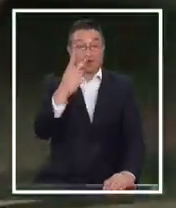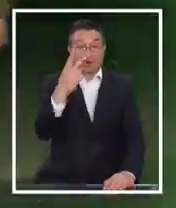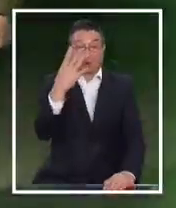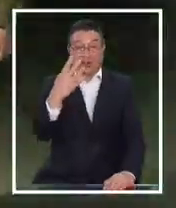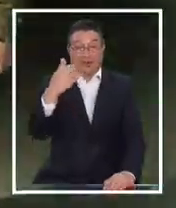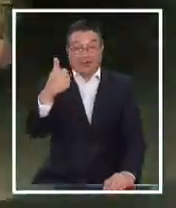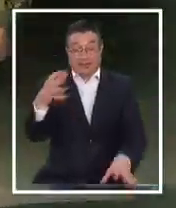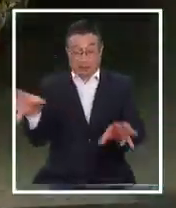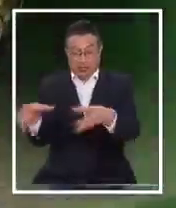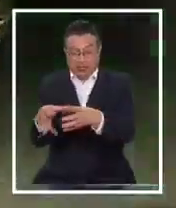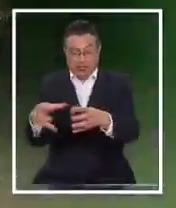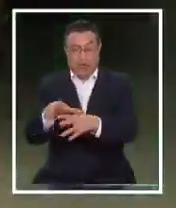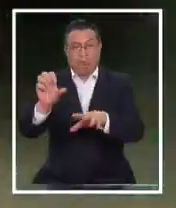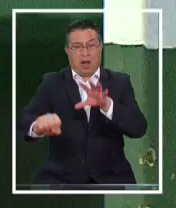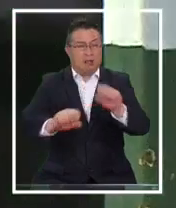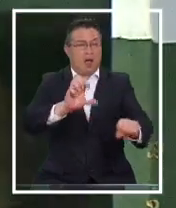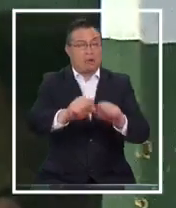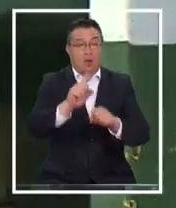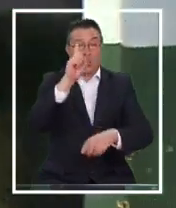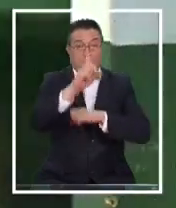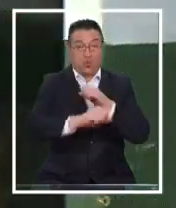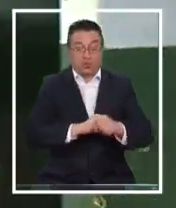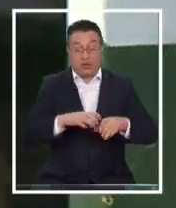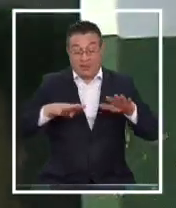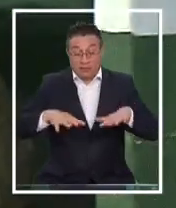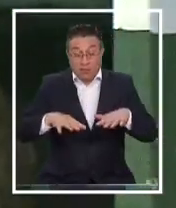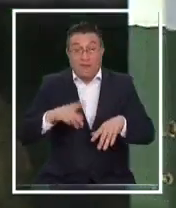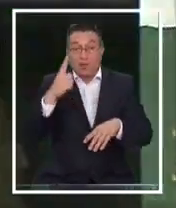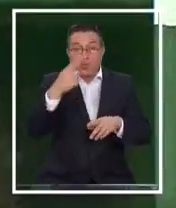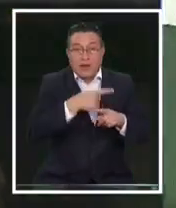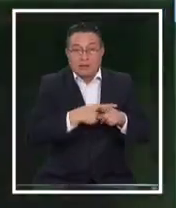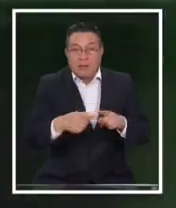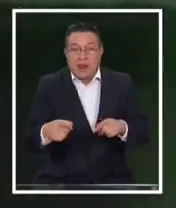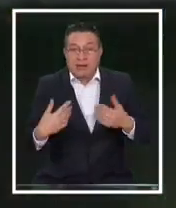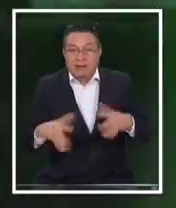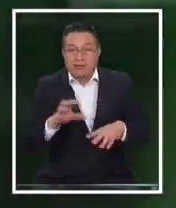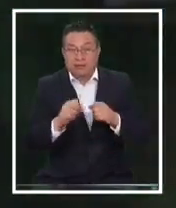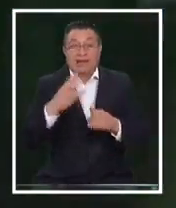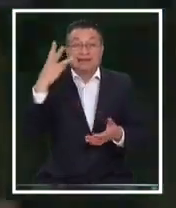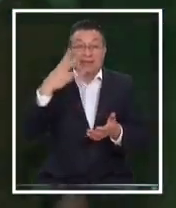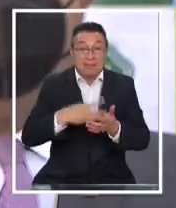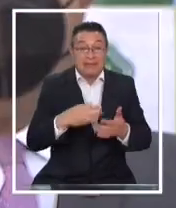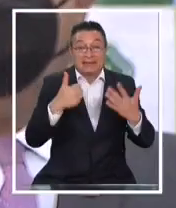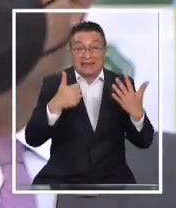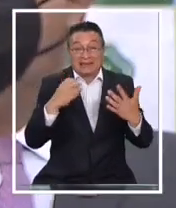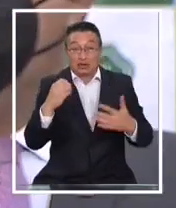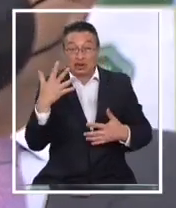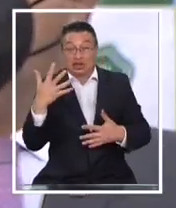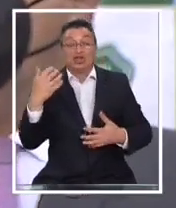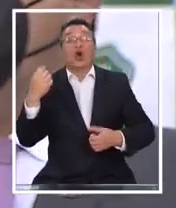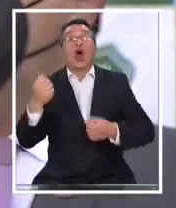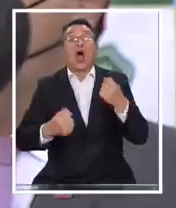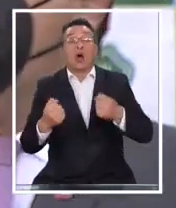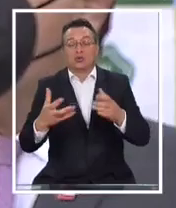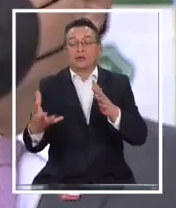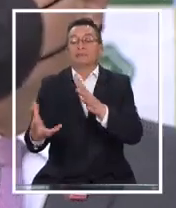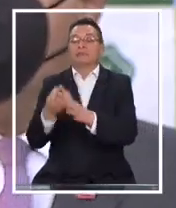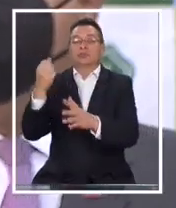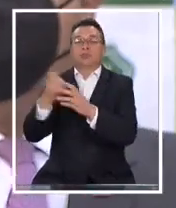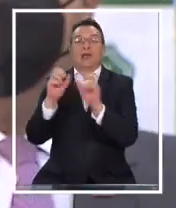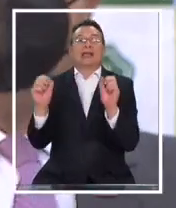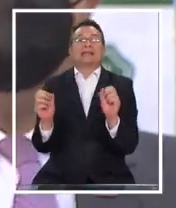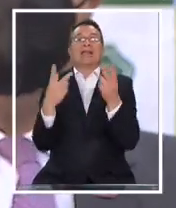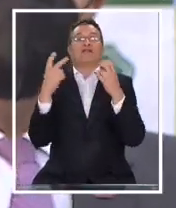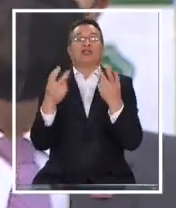246 bandas desarticuladas en lo que ha corrido el año, 19 en esta última semana, y 3.605 vehículos recuperados producto de